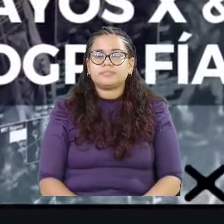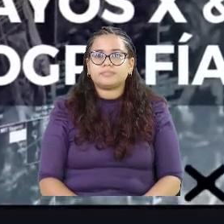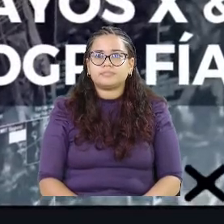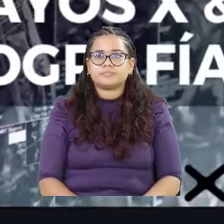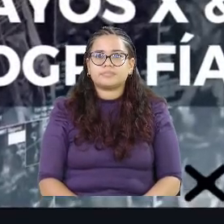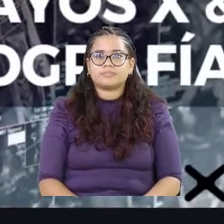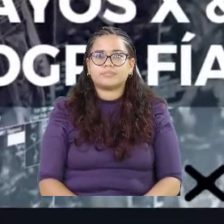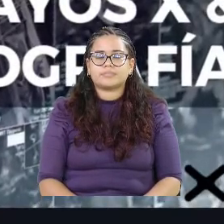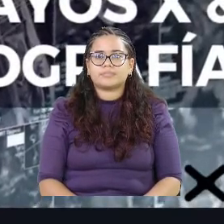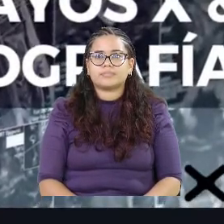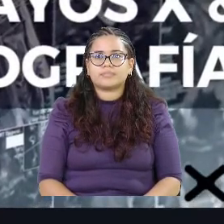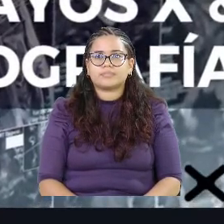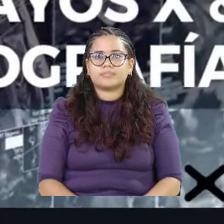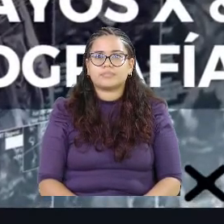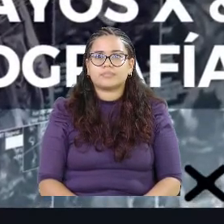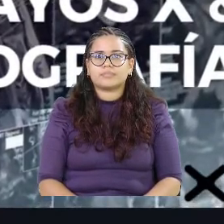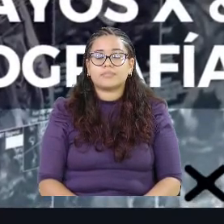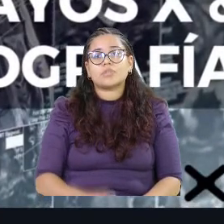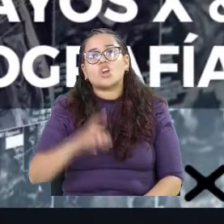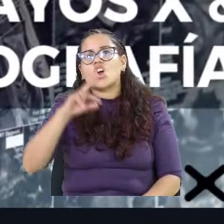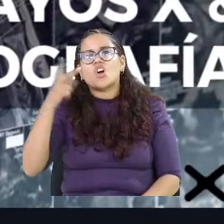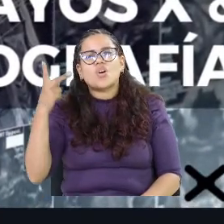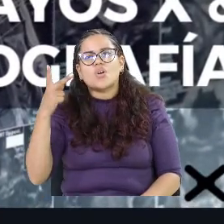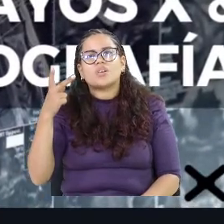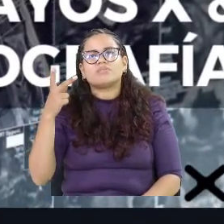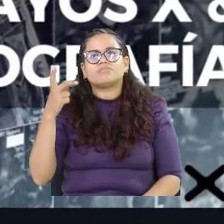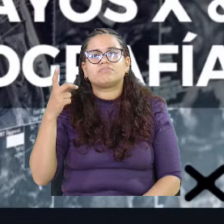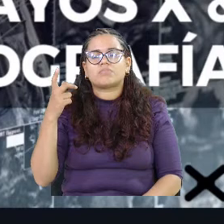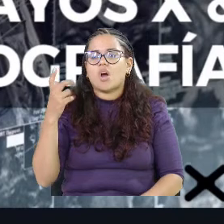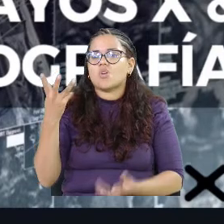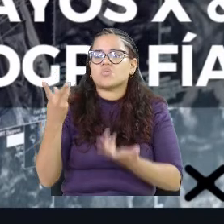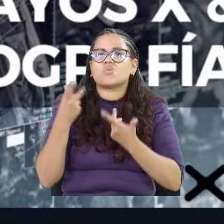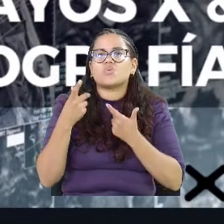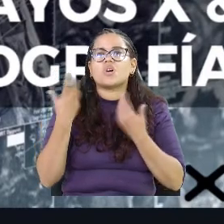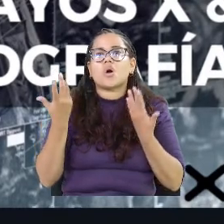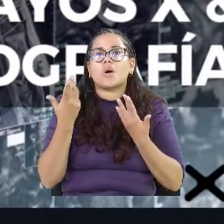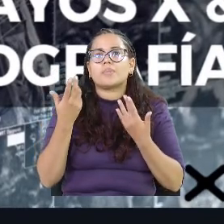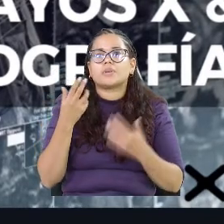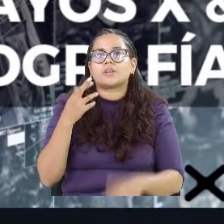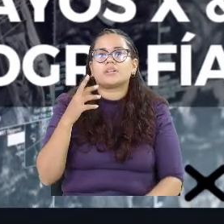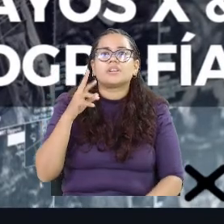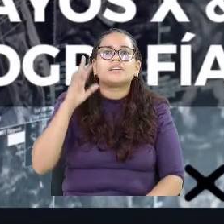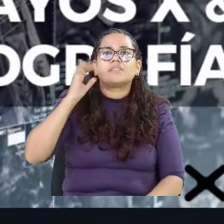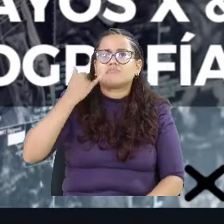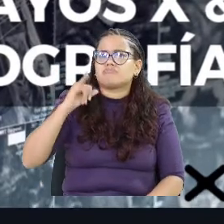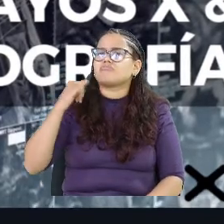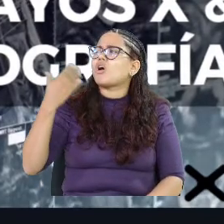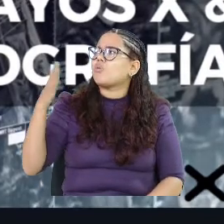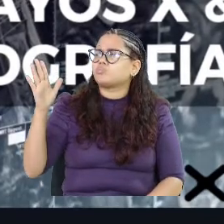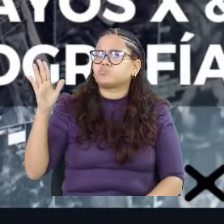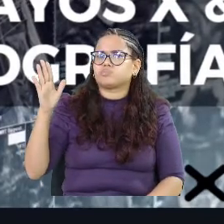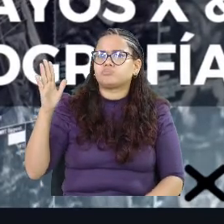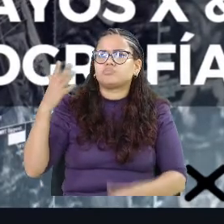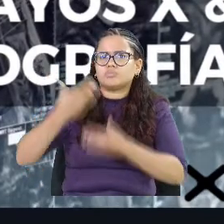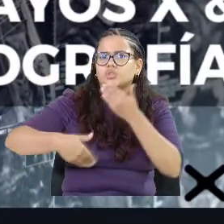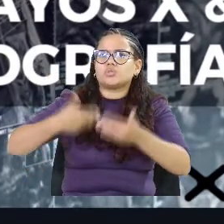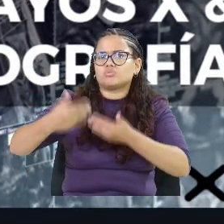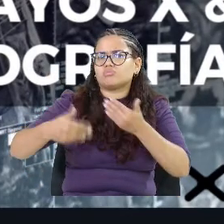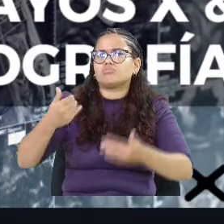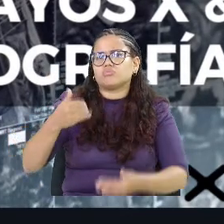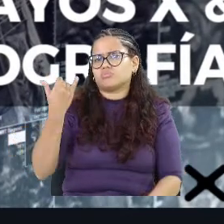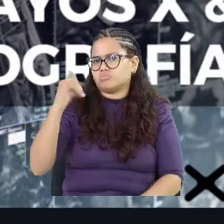Otra forma en la que nosotros podemos tomar esa información es con procedimientos que ya existen. Entonces,